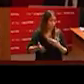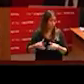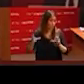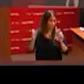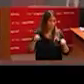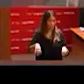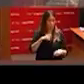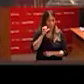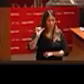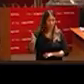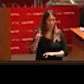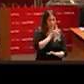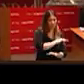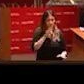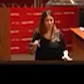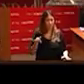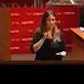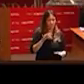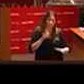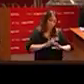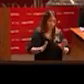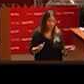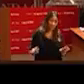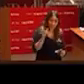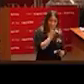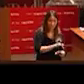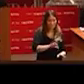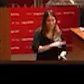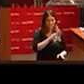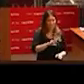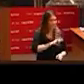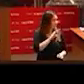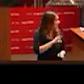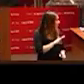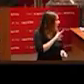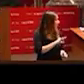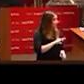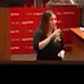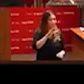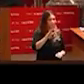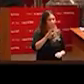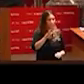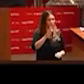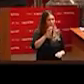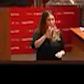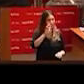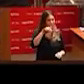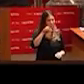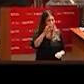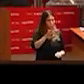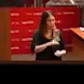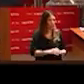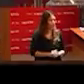que empezamos por aquí pues nada tiene la palabra el señor el señor fando